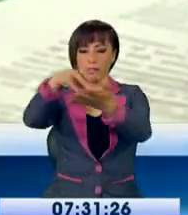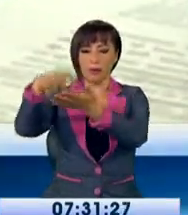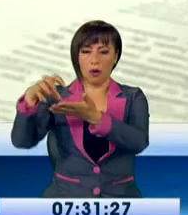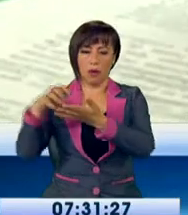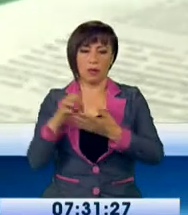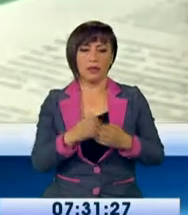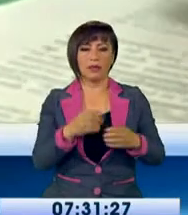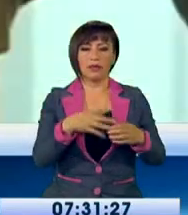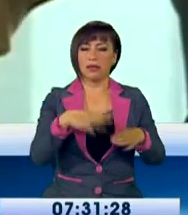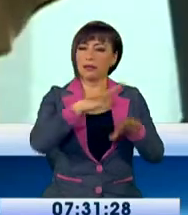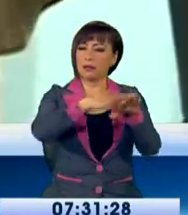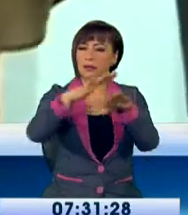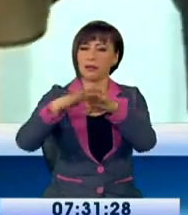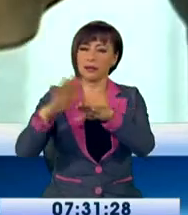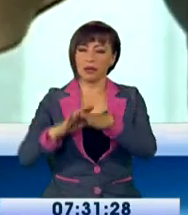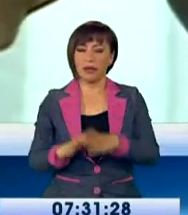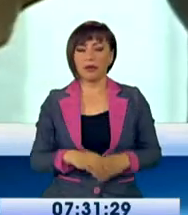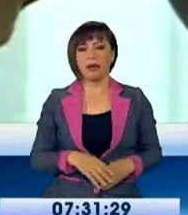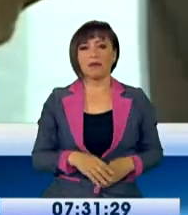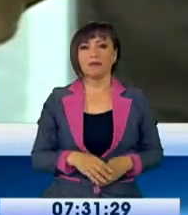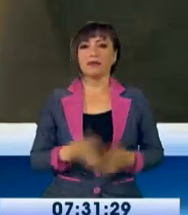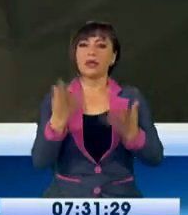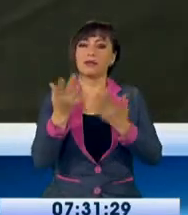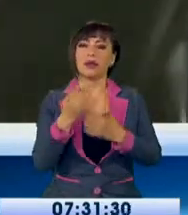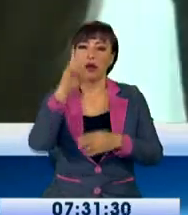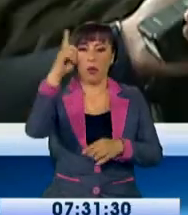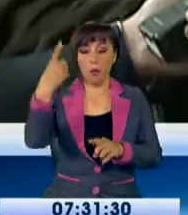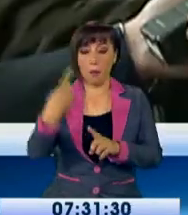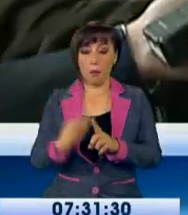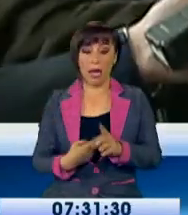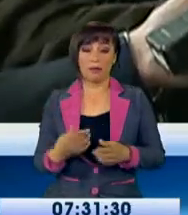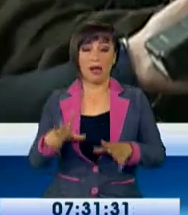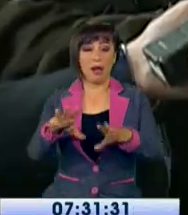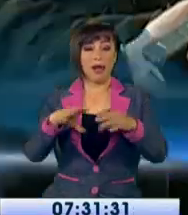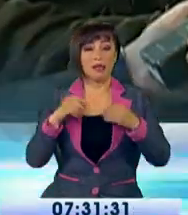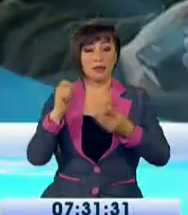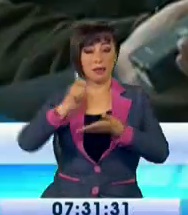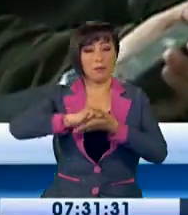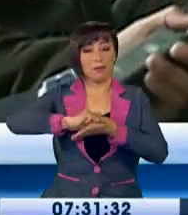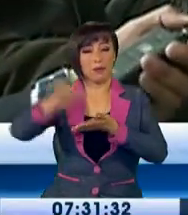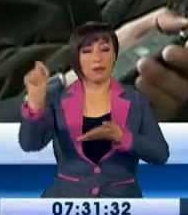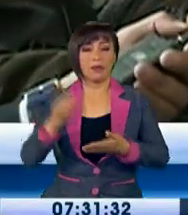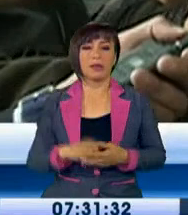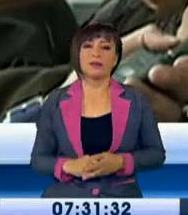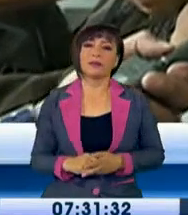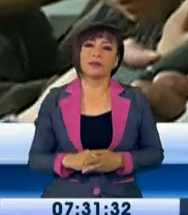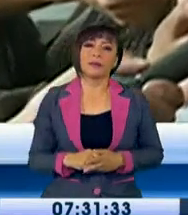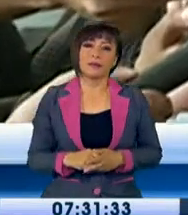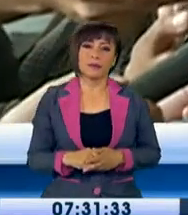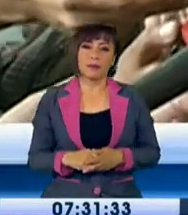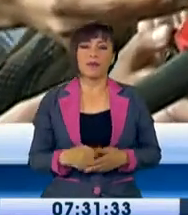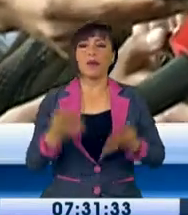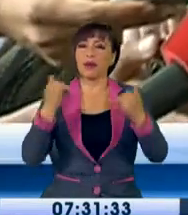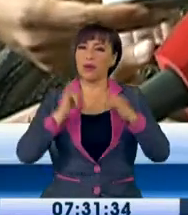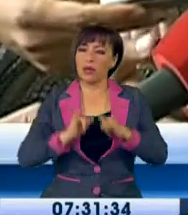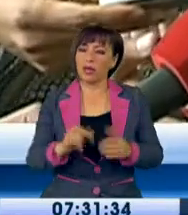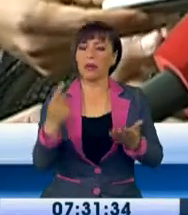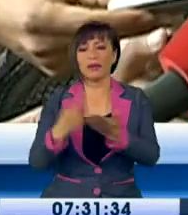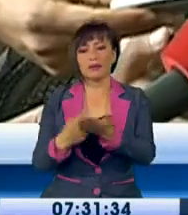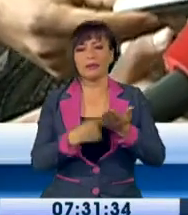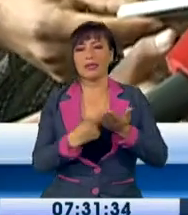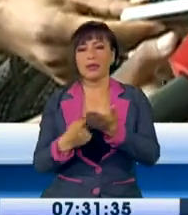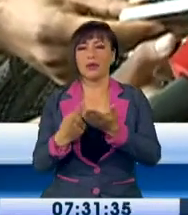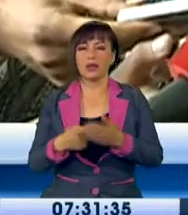apenas existe un plazo de 1 mes para que la normativa sea aprobada. Cuestiones como estas se irán discutiendo en las